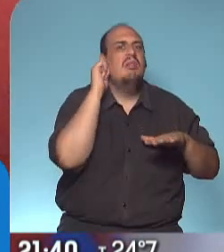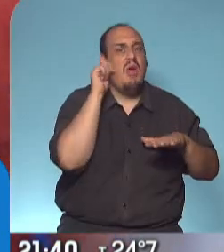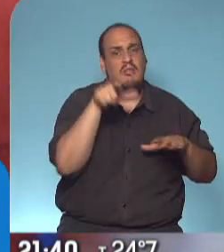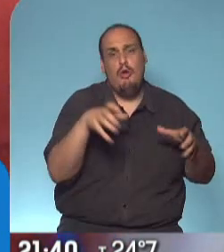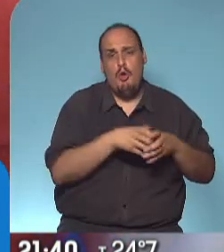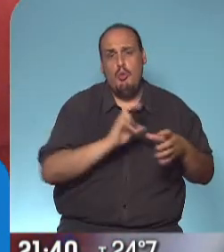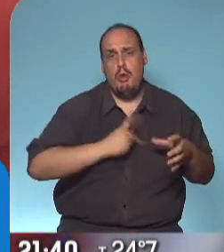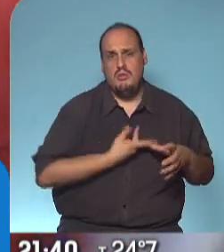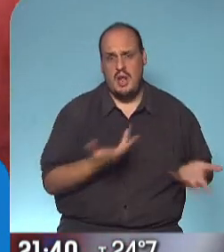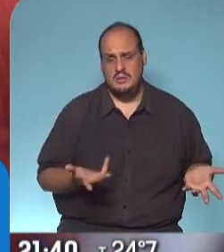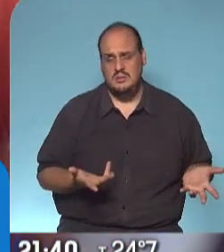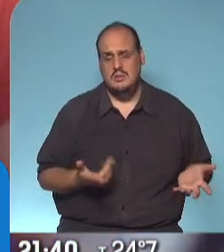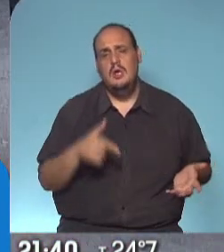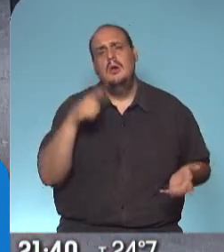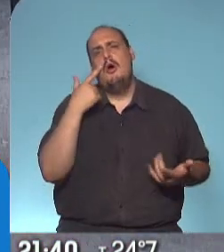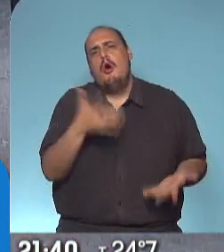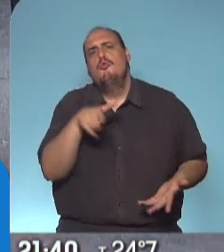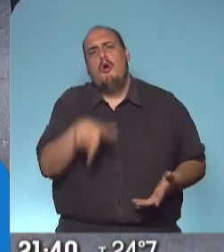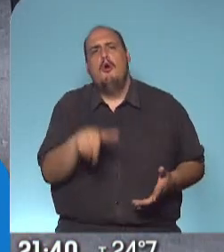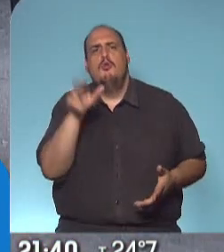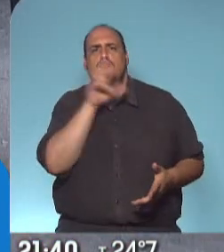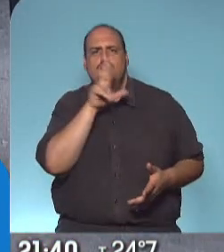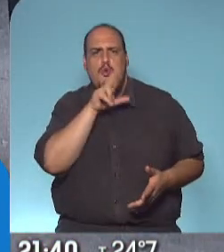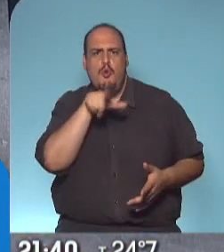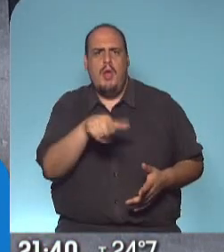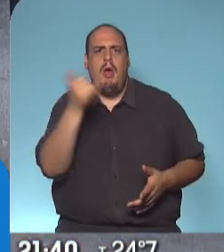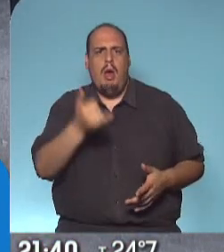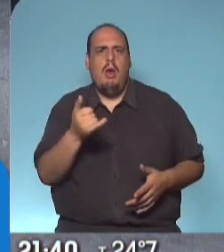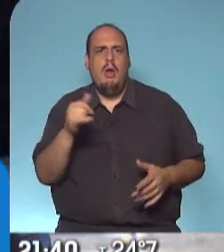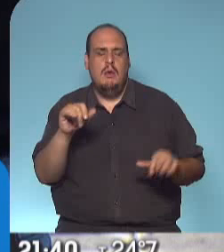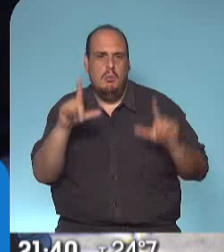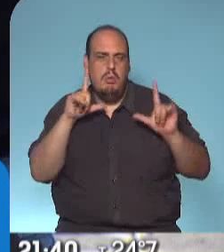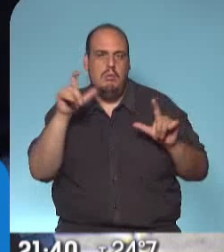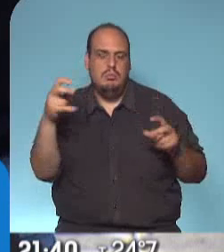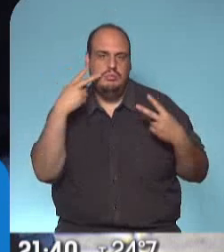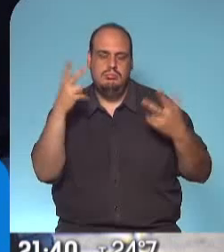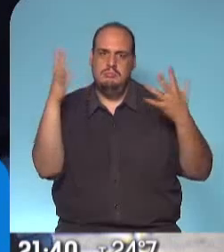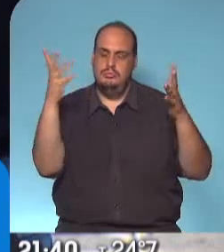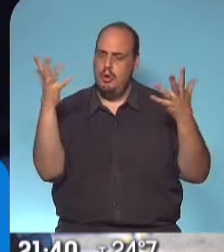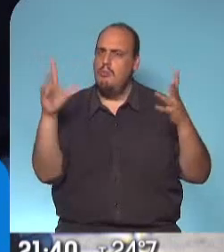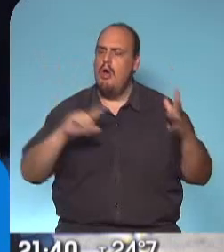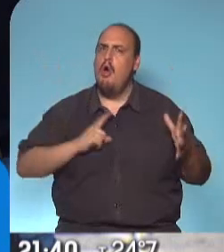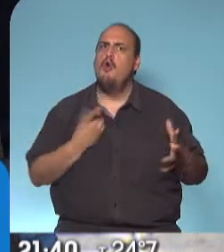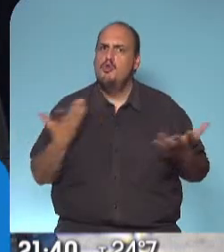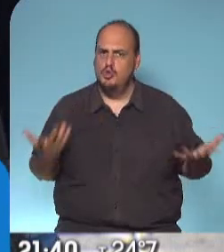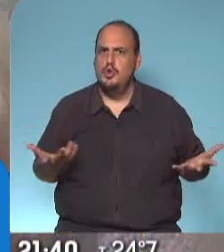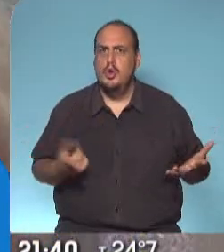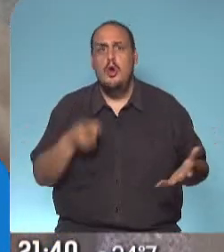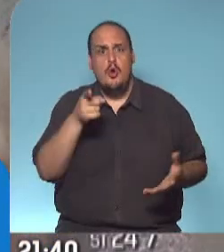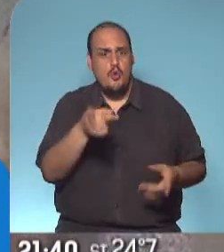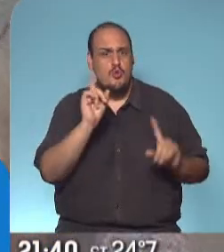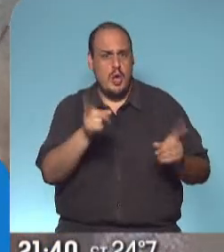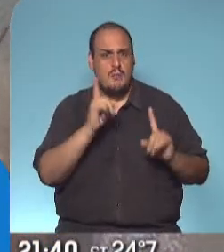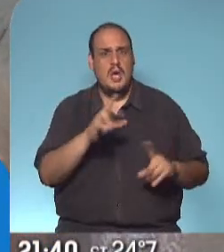mujeres que están en espacios visibles y que la verdad aplaudo y me pone muy orgullosa. Una de ellas es